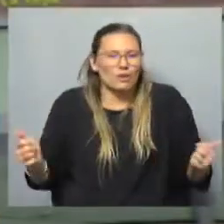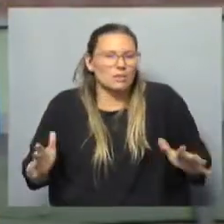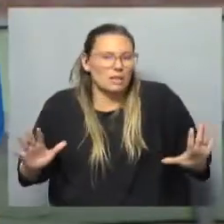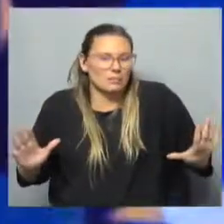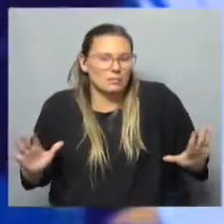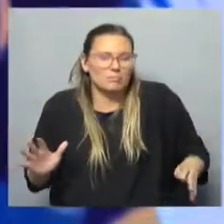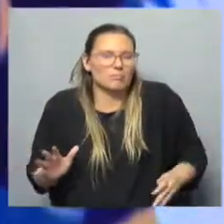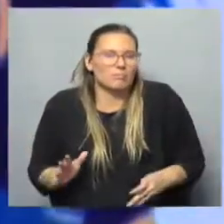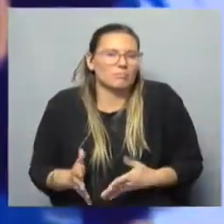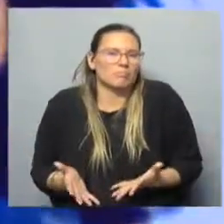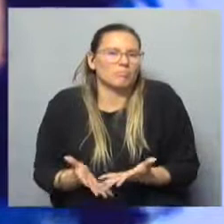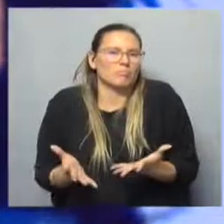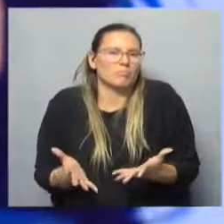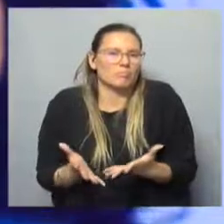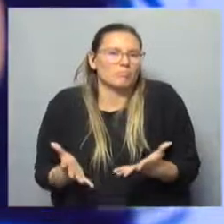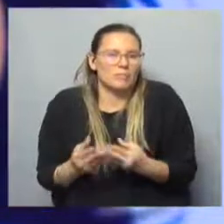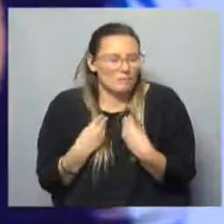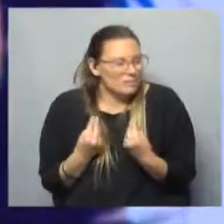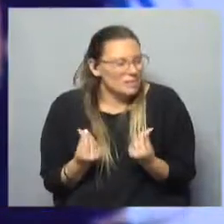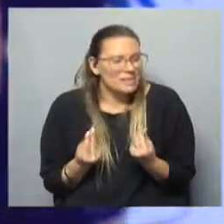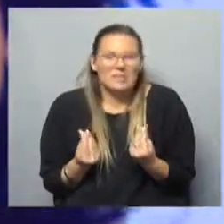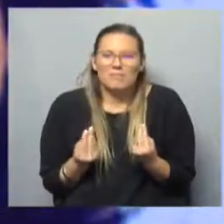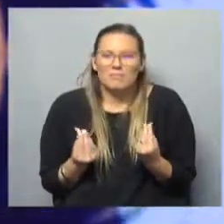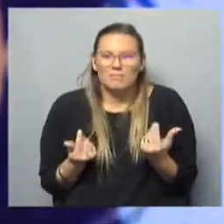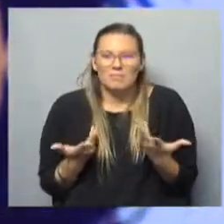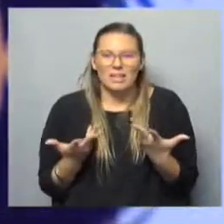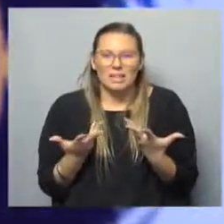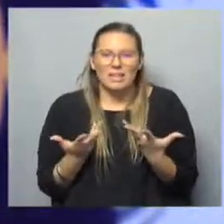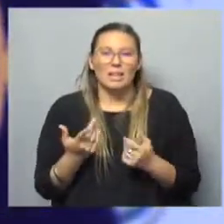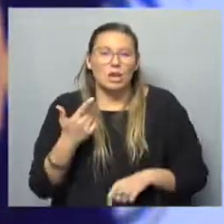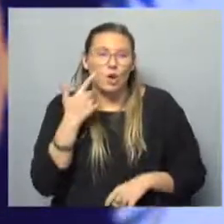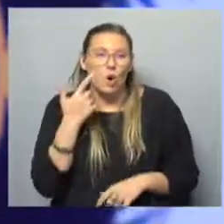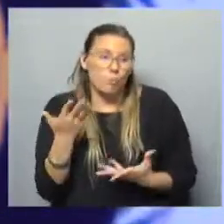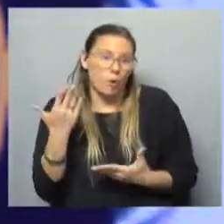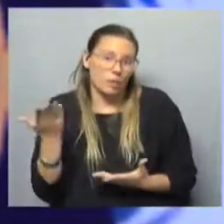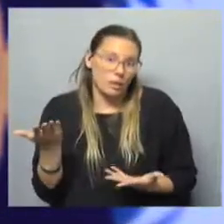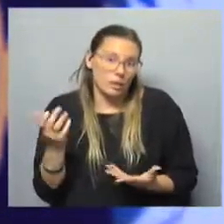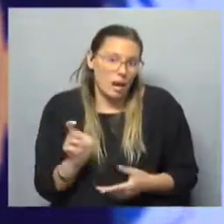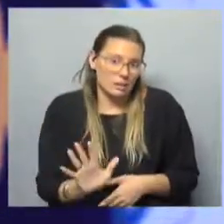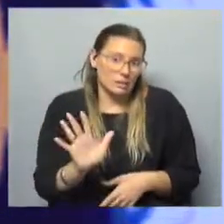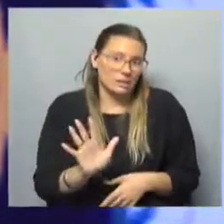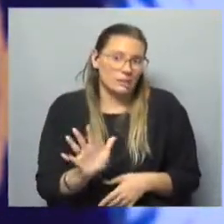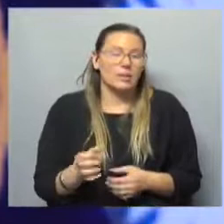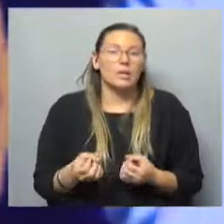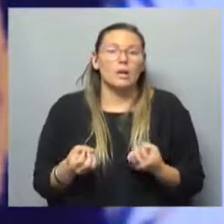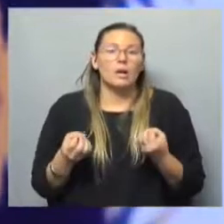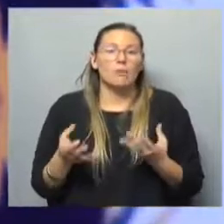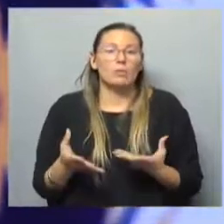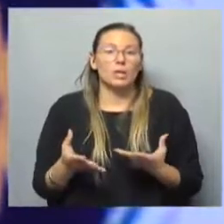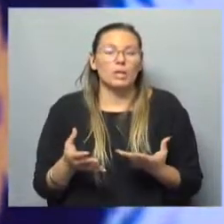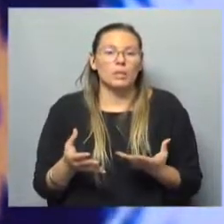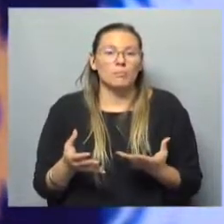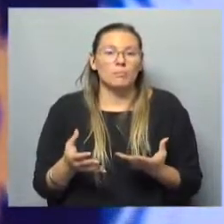son muy de piel, ¿viste? Que tiene lo popular, justamente. Porque es un